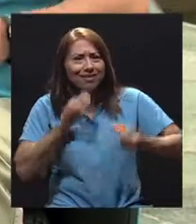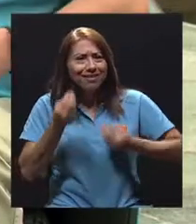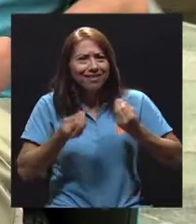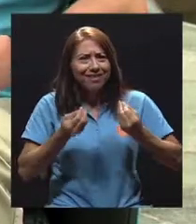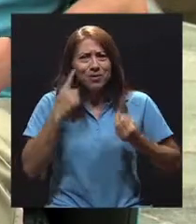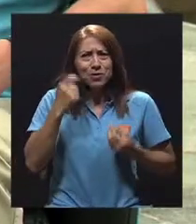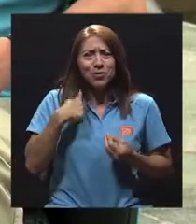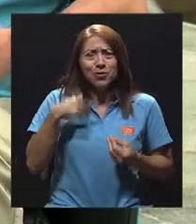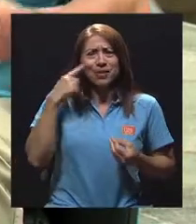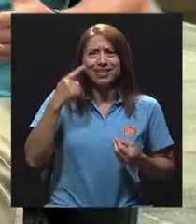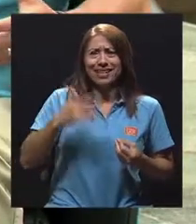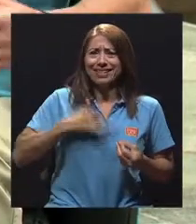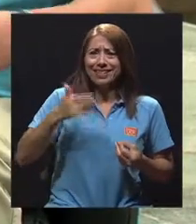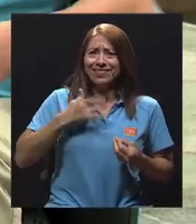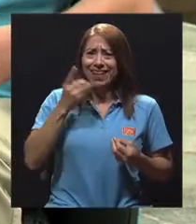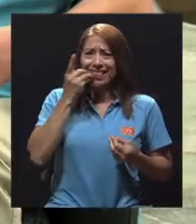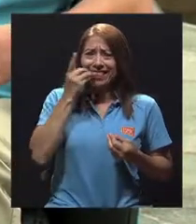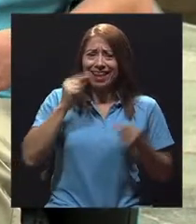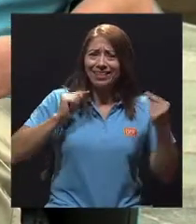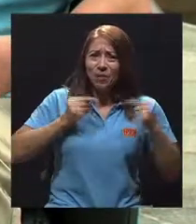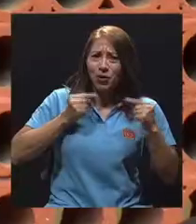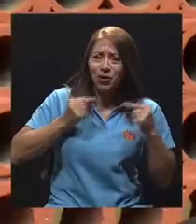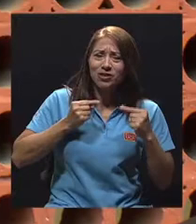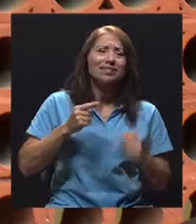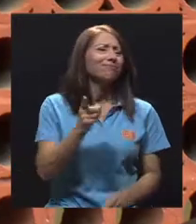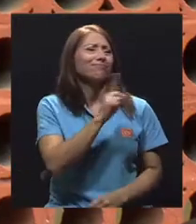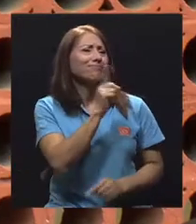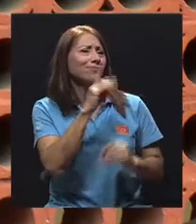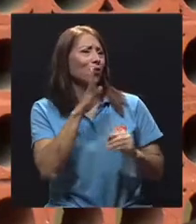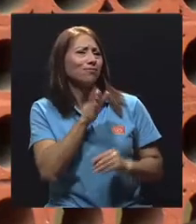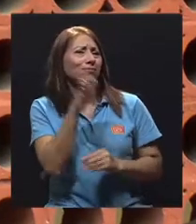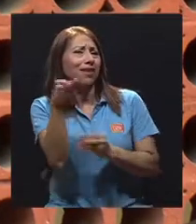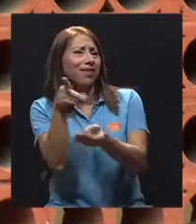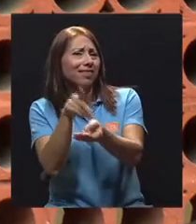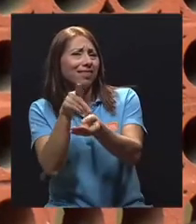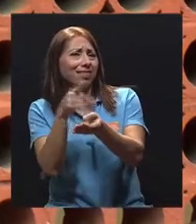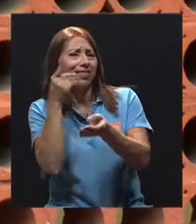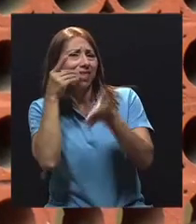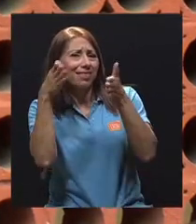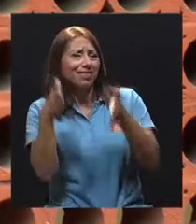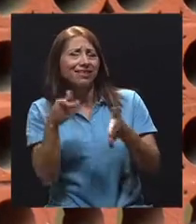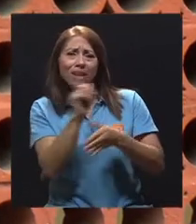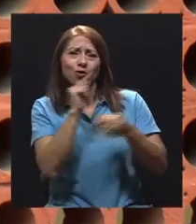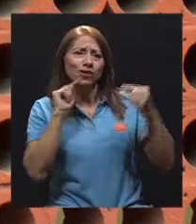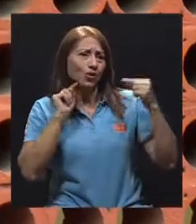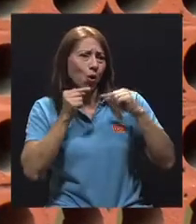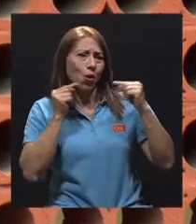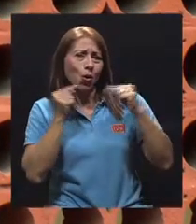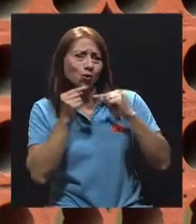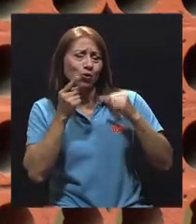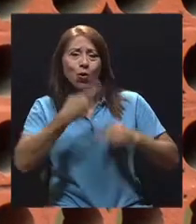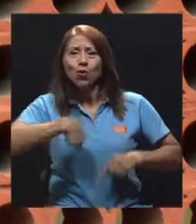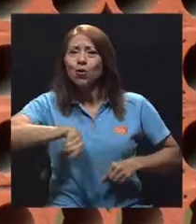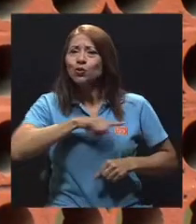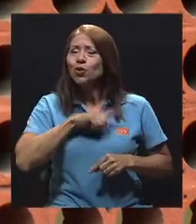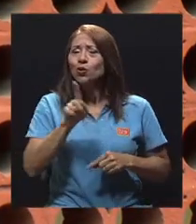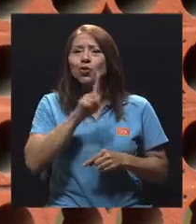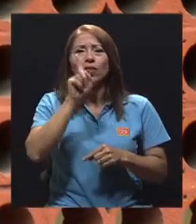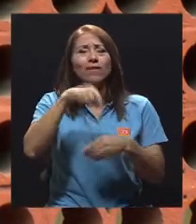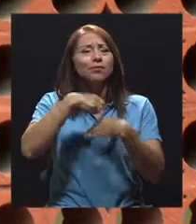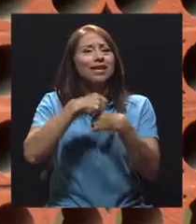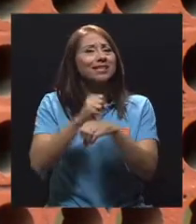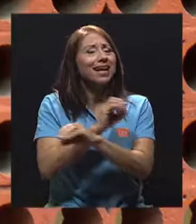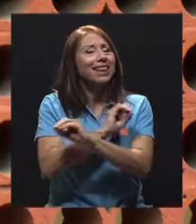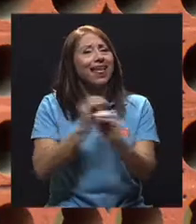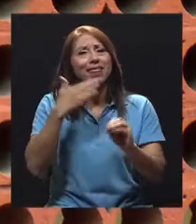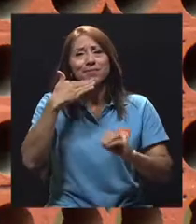la hipersensibilidad dental es dolorosa. Sí. Sí, no son dolorosos, porque ya nosotros como clínicos no tenemos que hacer el